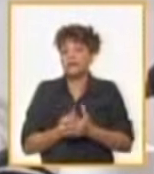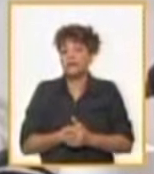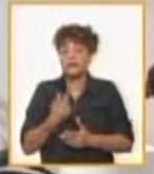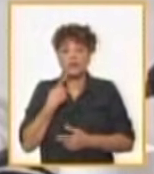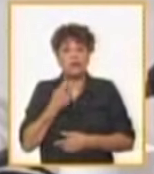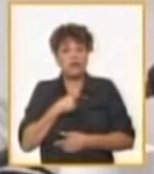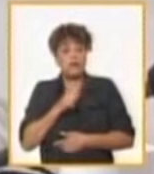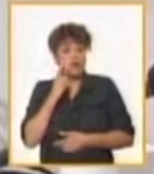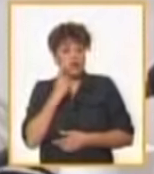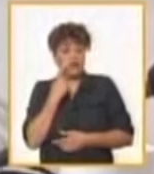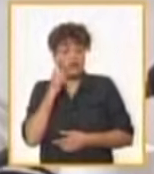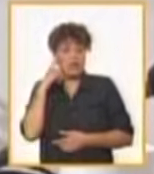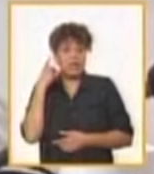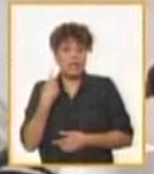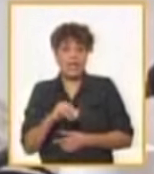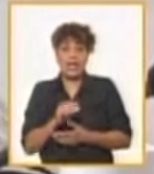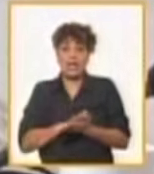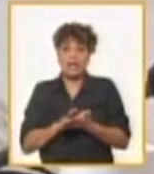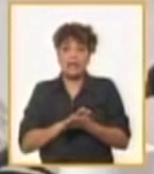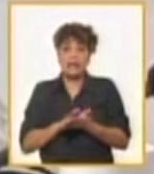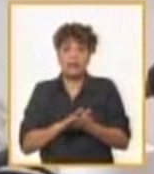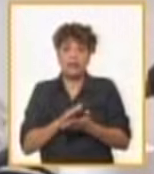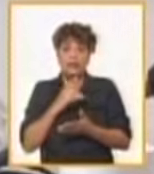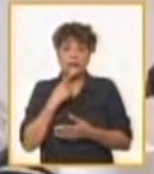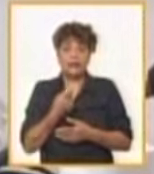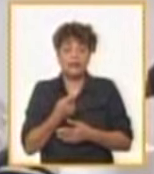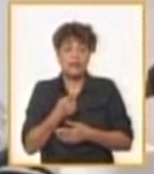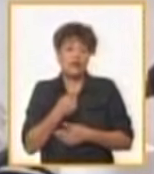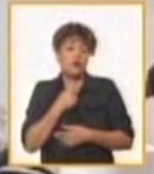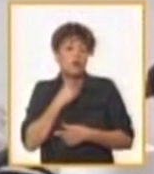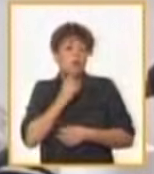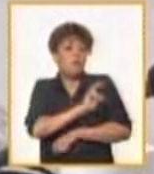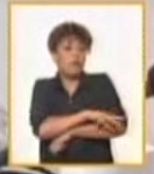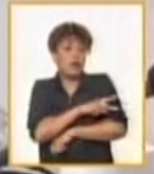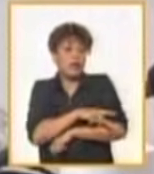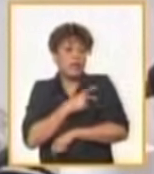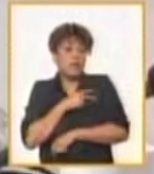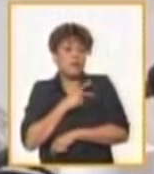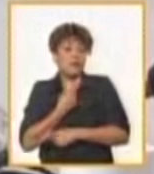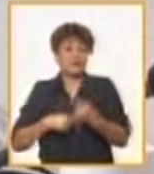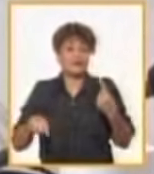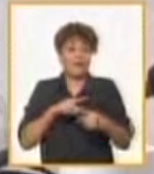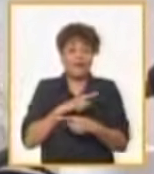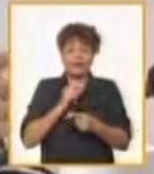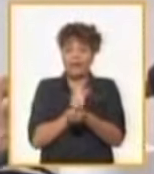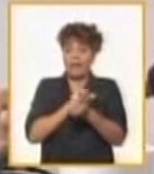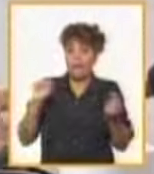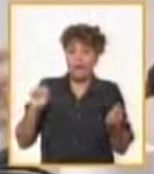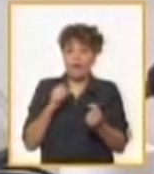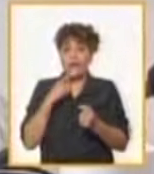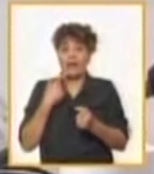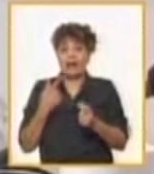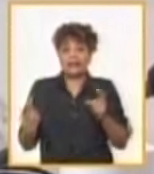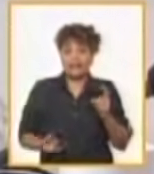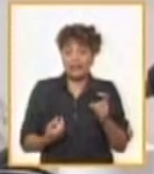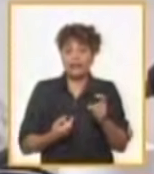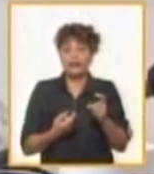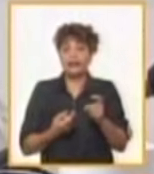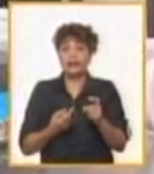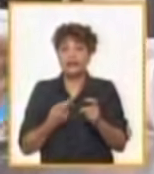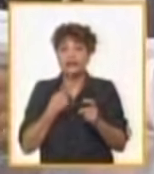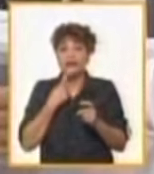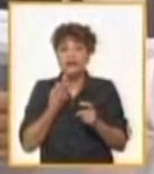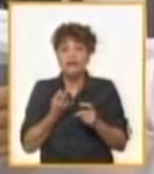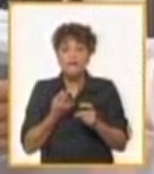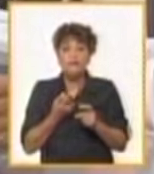país asolado por bandas armadas, por atentados terroristas, había tenido lugar hacía